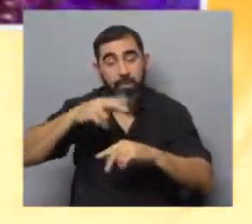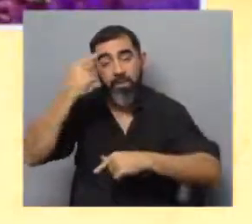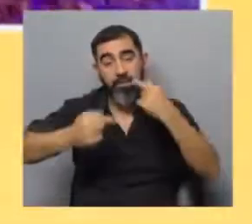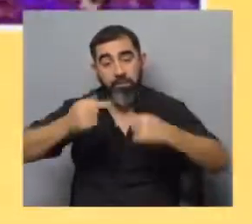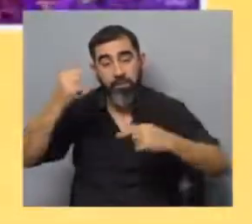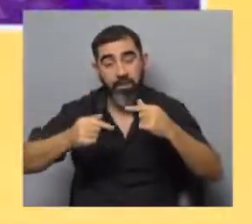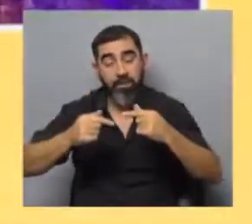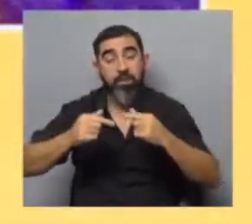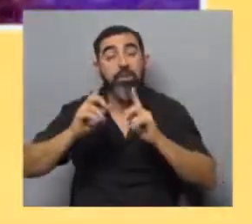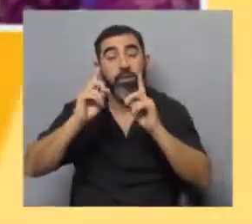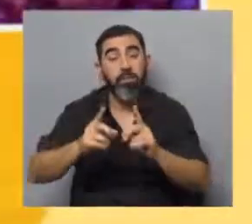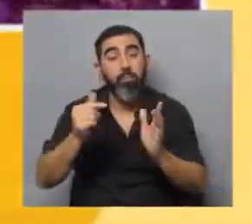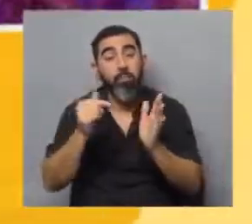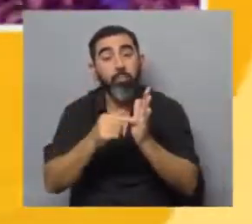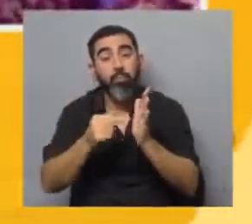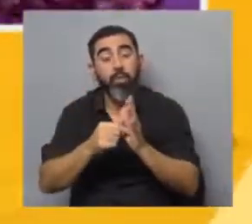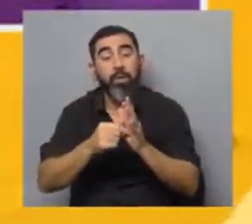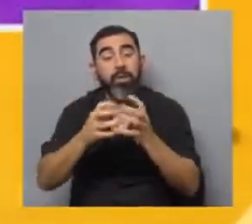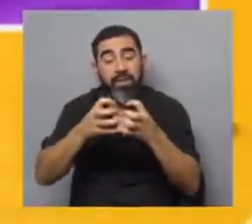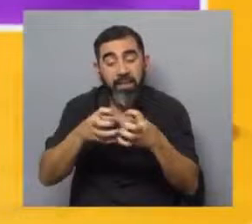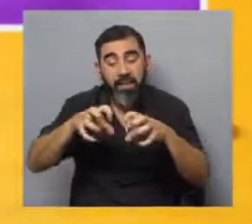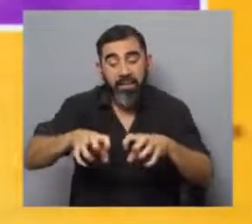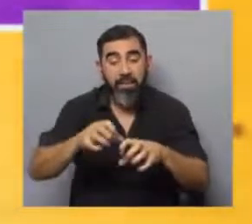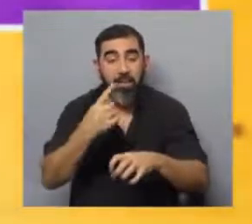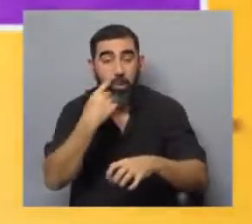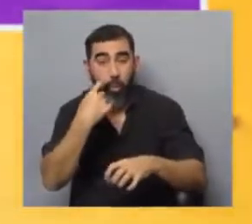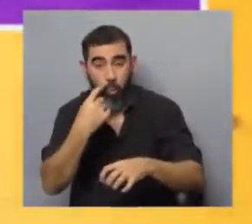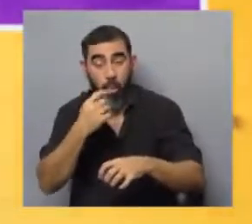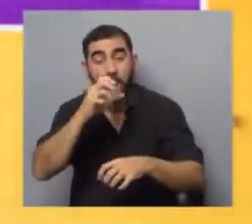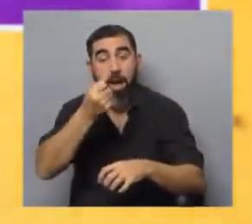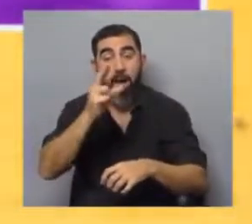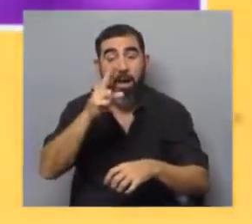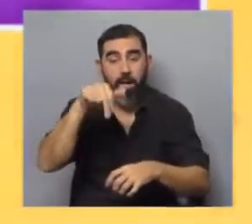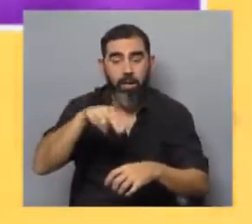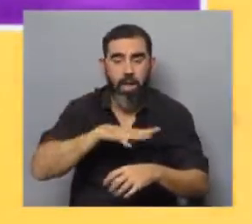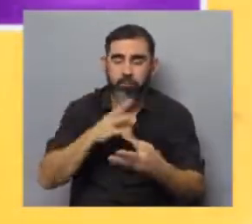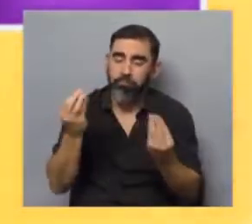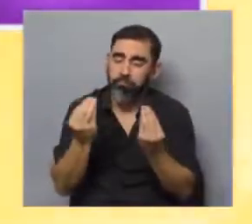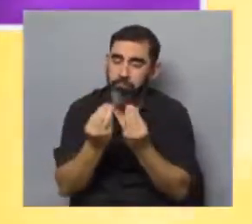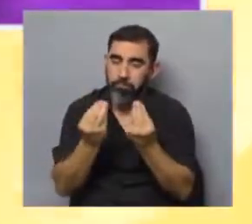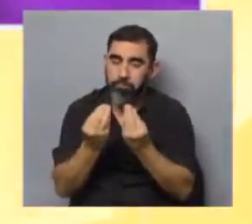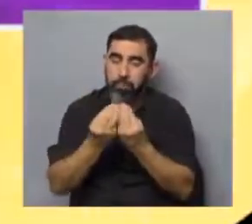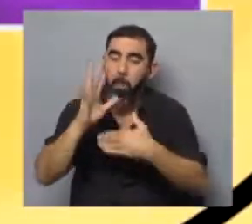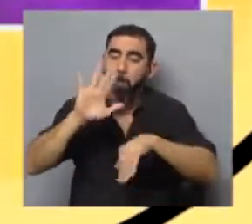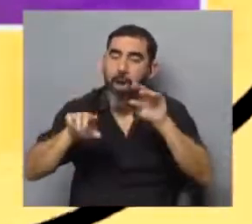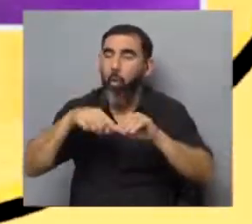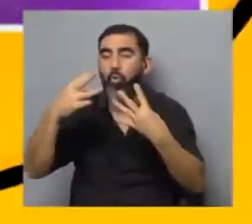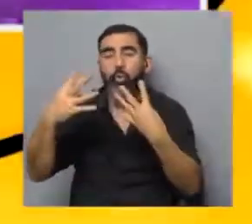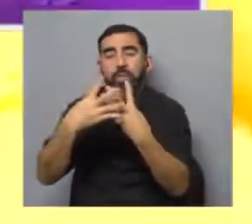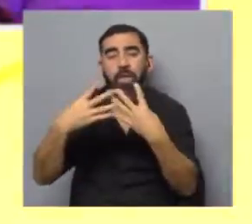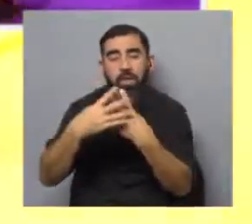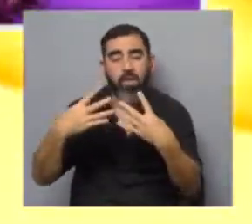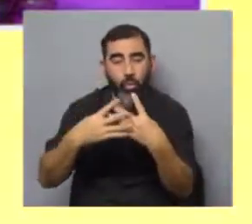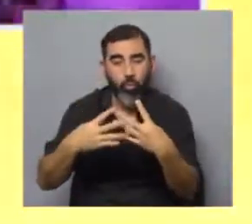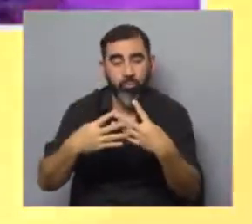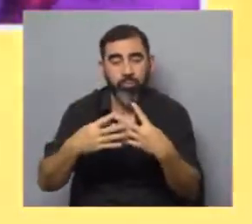tipo y sobre todo, y en particular en el testículo, este tipo de ARN son muy abundantes, mucho más que en otros tejidos,